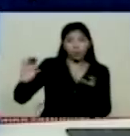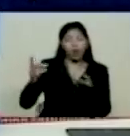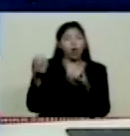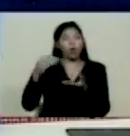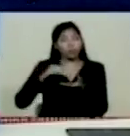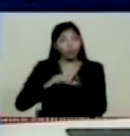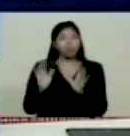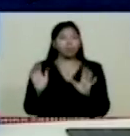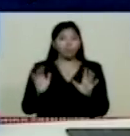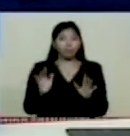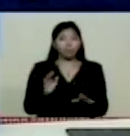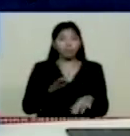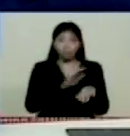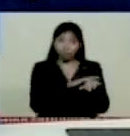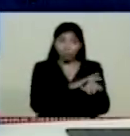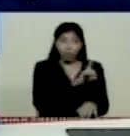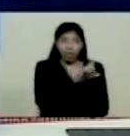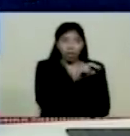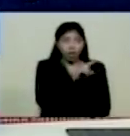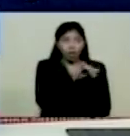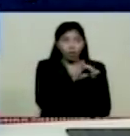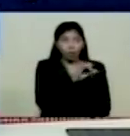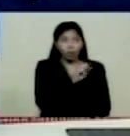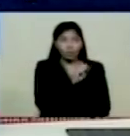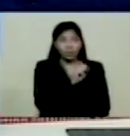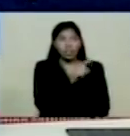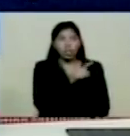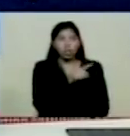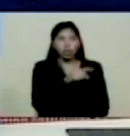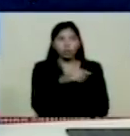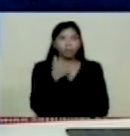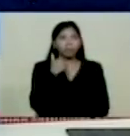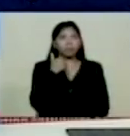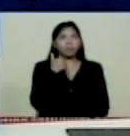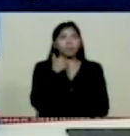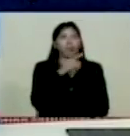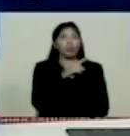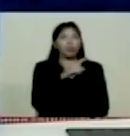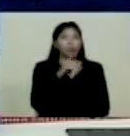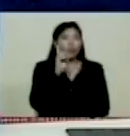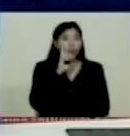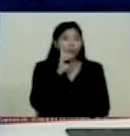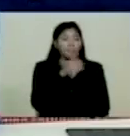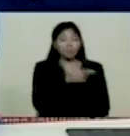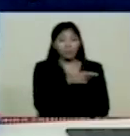dinero. Te pelaste en casi todas y sabías que te estabas pelando.